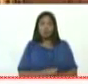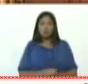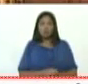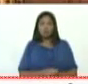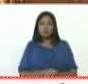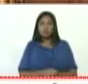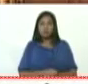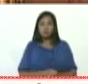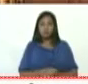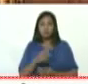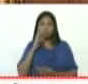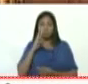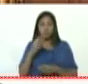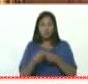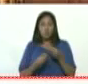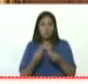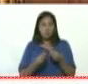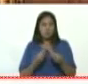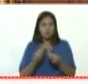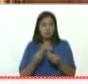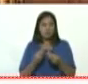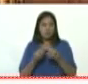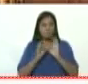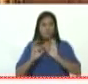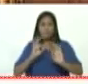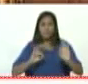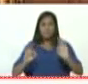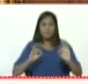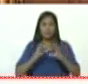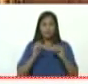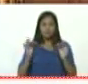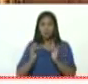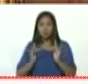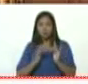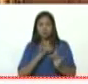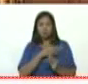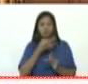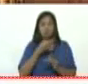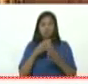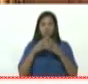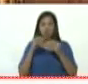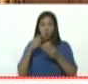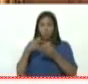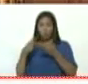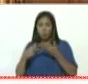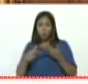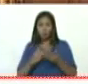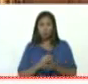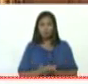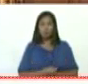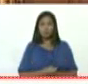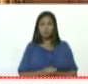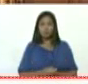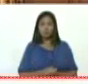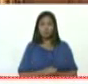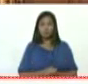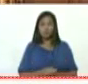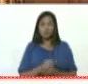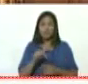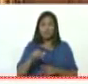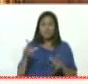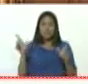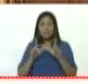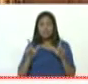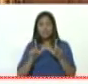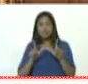Y ver cómo hacer para reproducir en redes todo lo que se hace. Todo lo que se hace en la televisión.